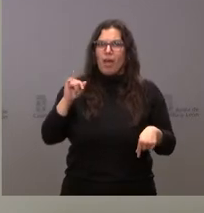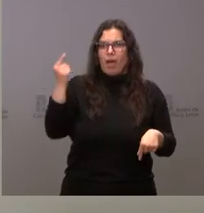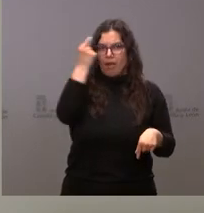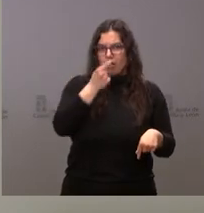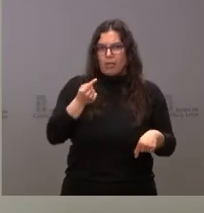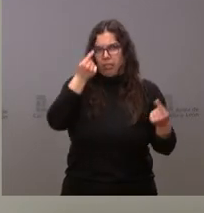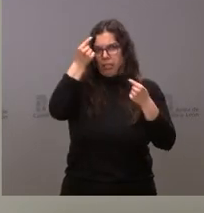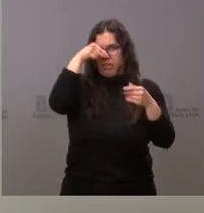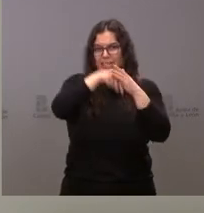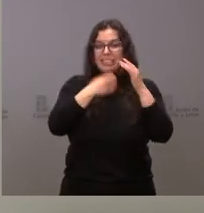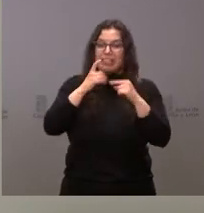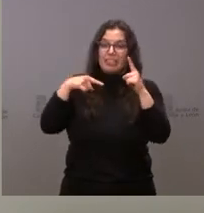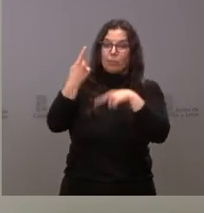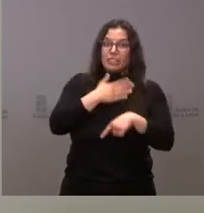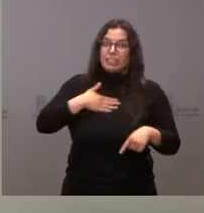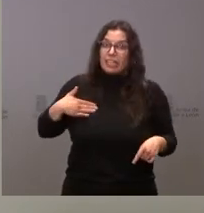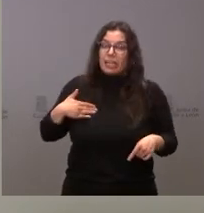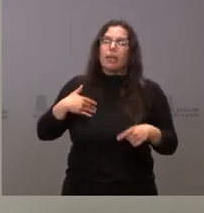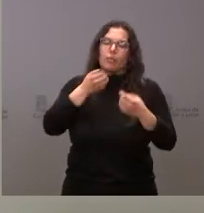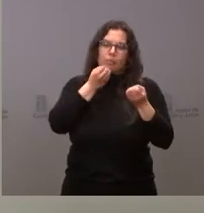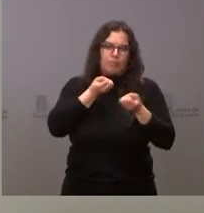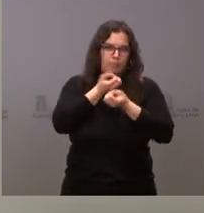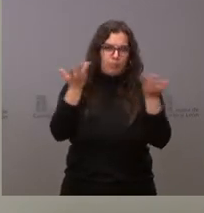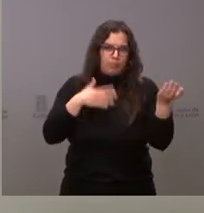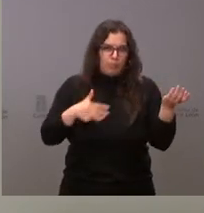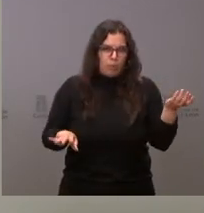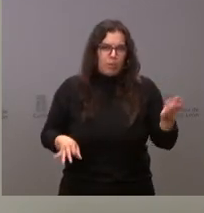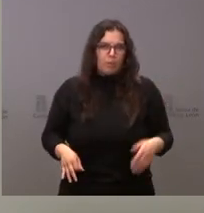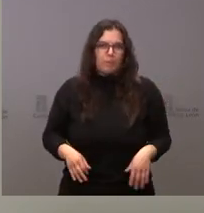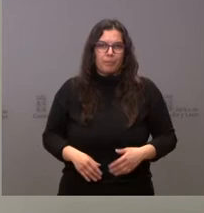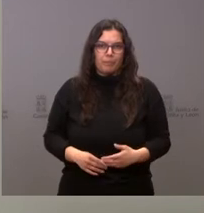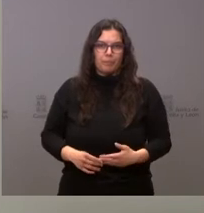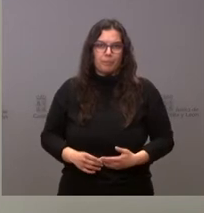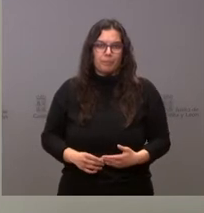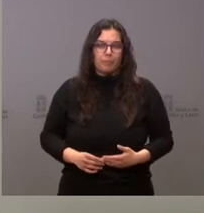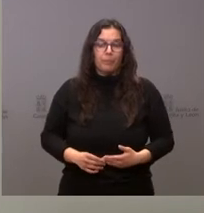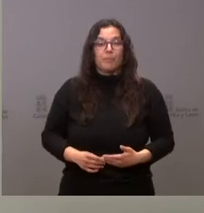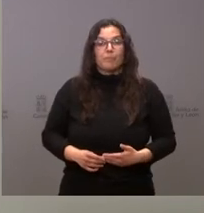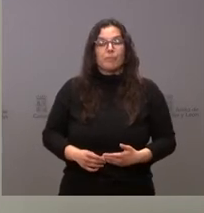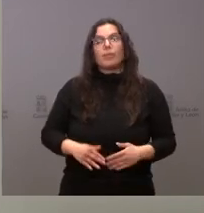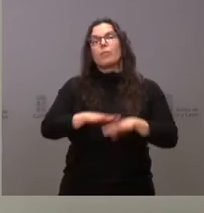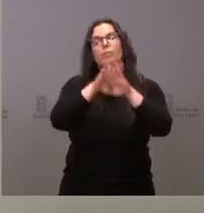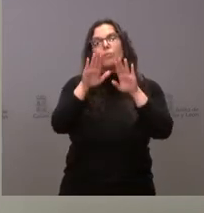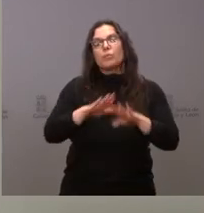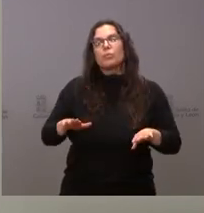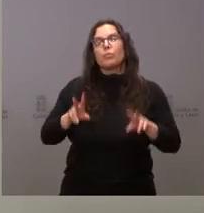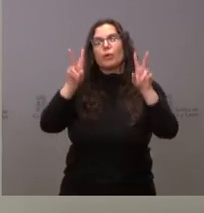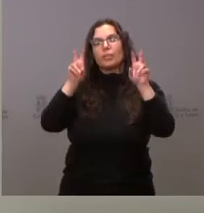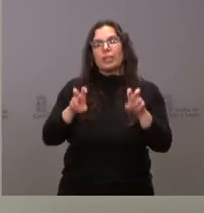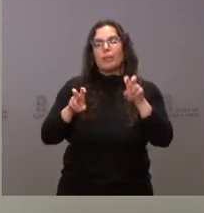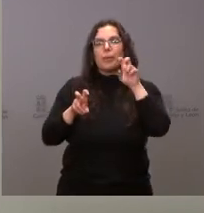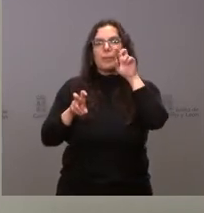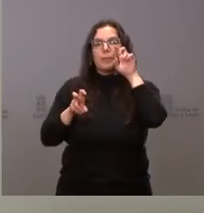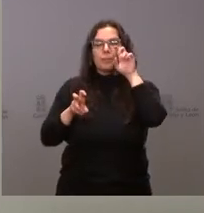alguno quiere posteriormente que lo demos por provincias pues lo podemos ofrecer también y finalmente una última cuestión antes